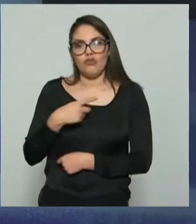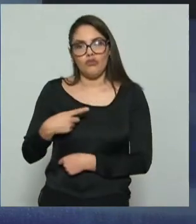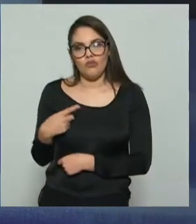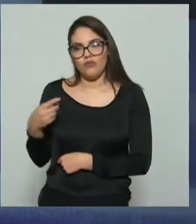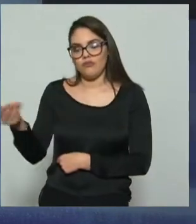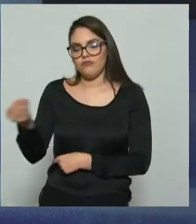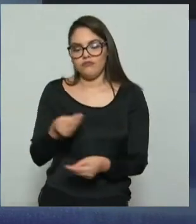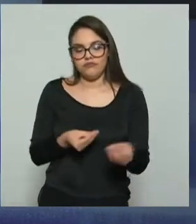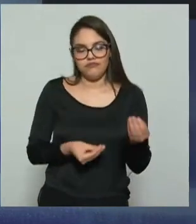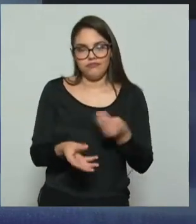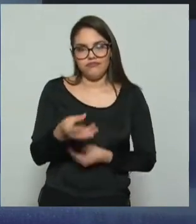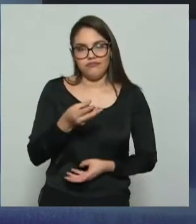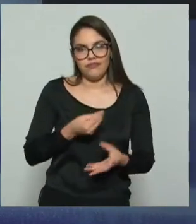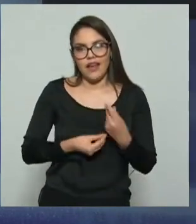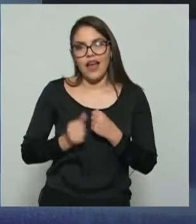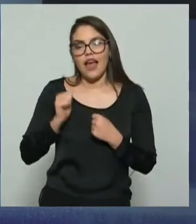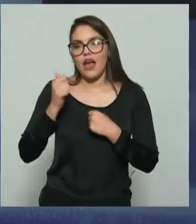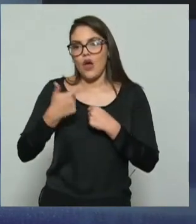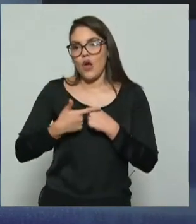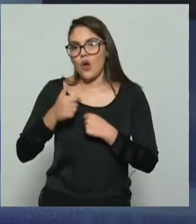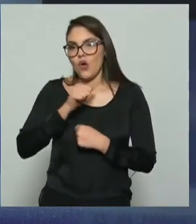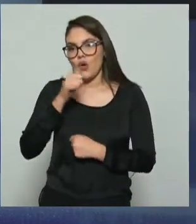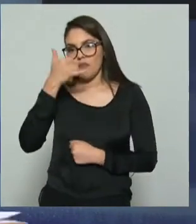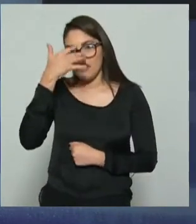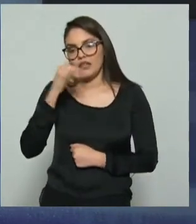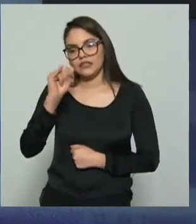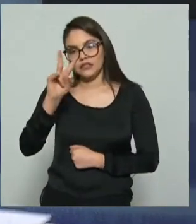menos 50 autoridades tuvieron acceso a esa información, y si